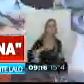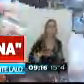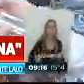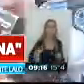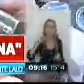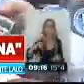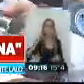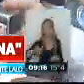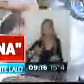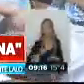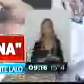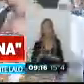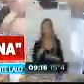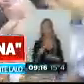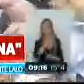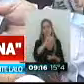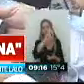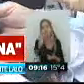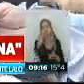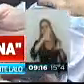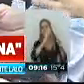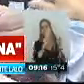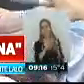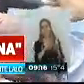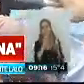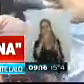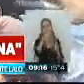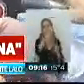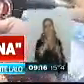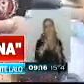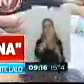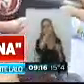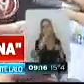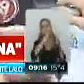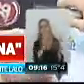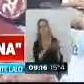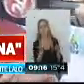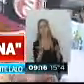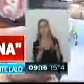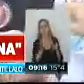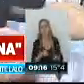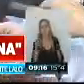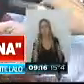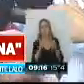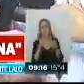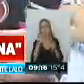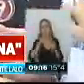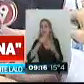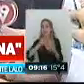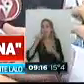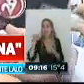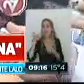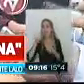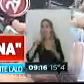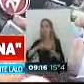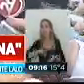acá, Chino, campeón del mundo, ¿por qué pensás que no fue más? ¿Cómo? ¿Por qué crees que no fue más de lo que dio en la pelea siendo campeón del mundo?